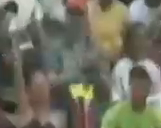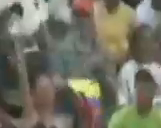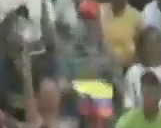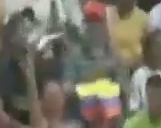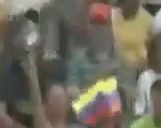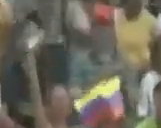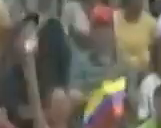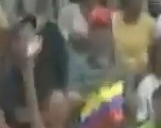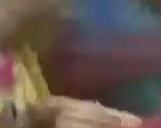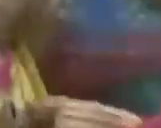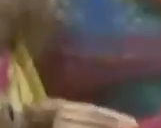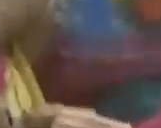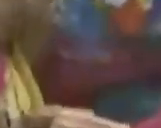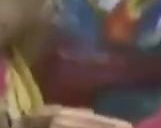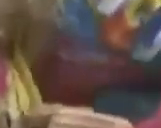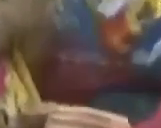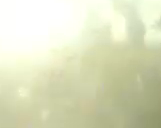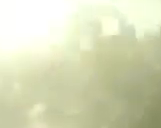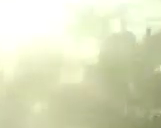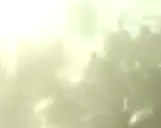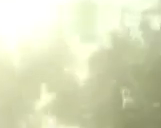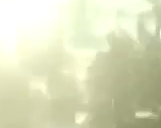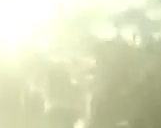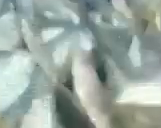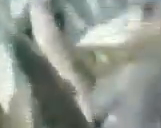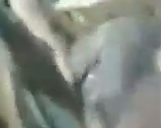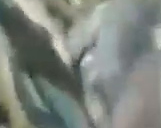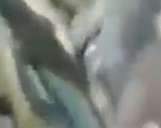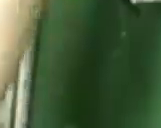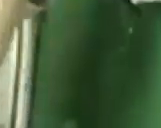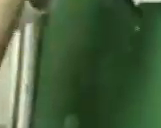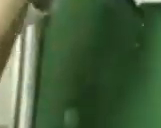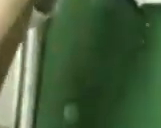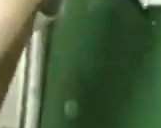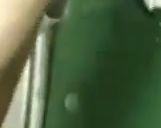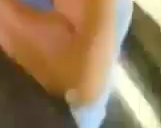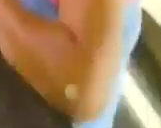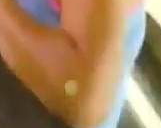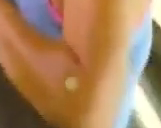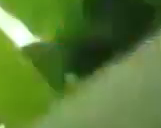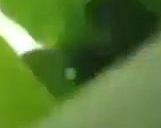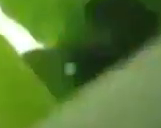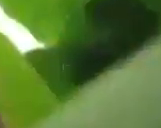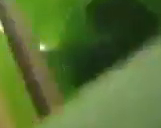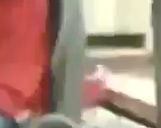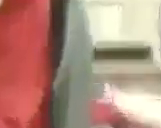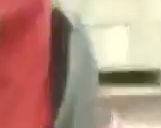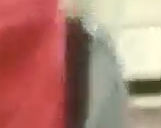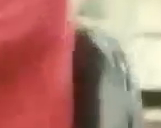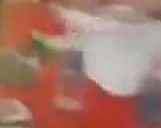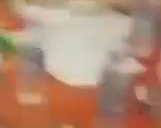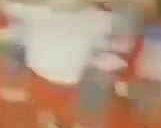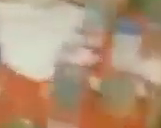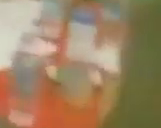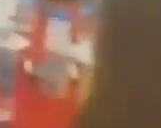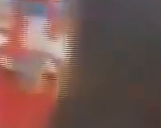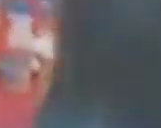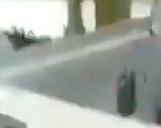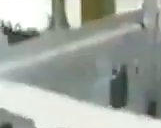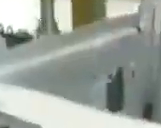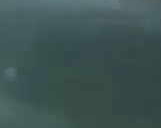la conducción que les va a entregar el mando, se los entrega para que sigan haciendo